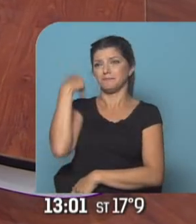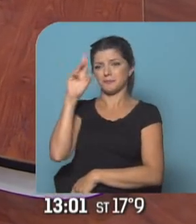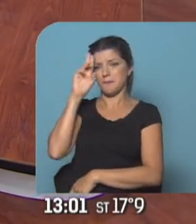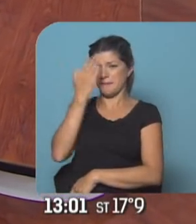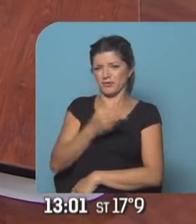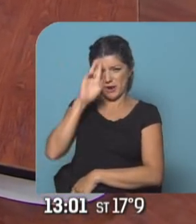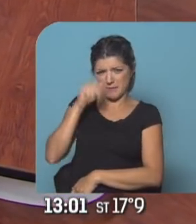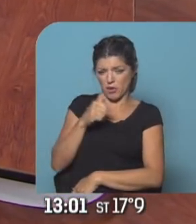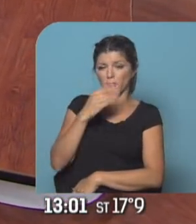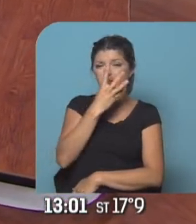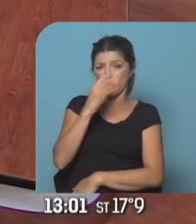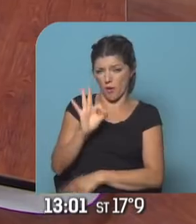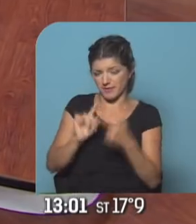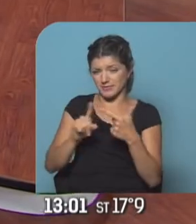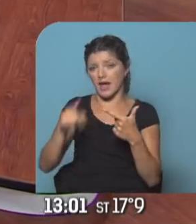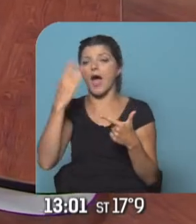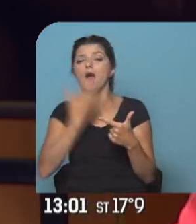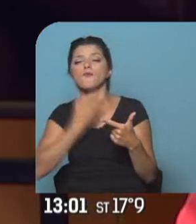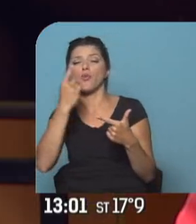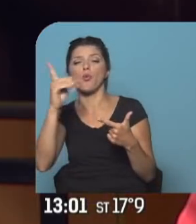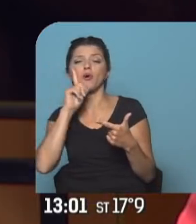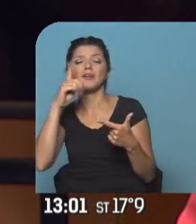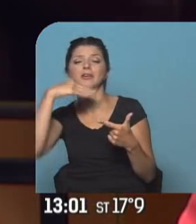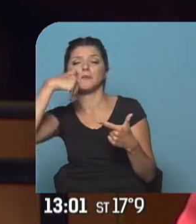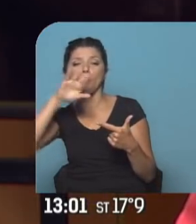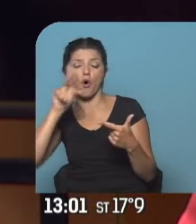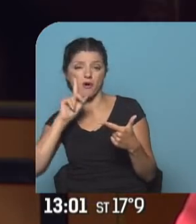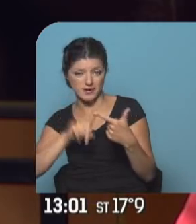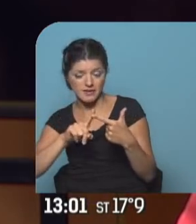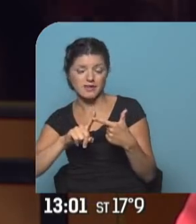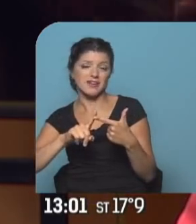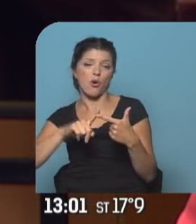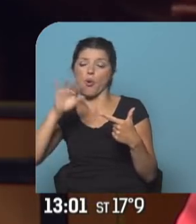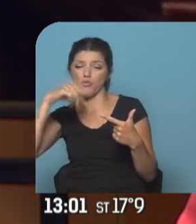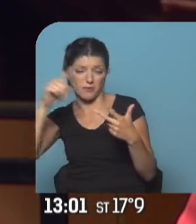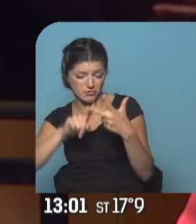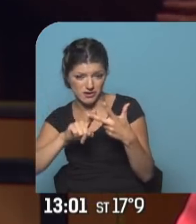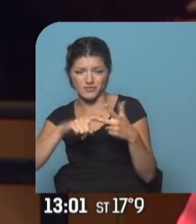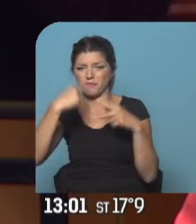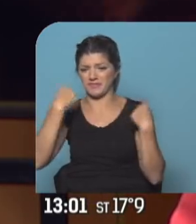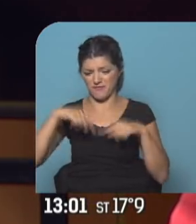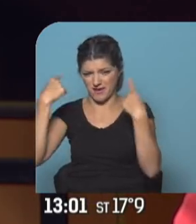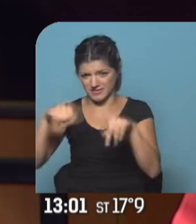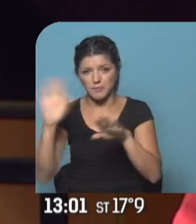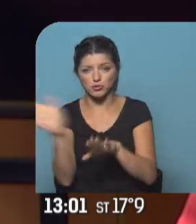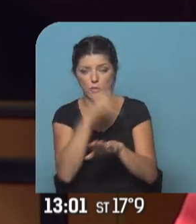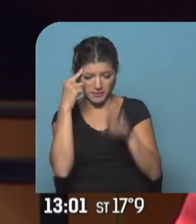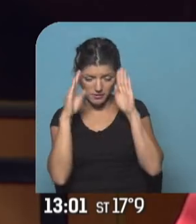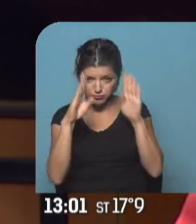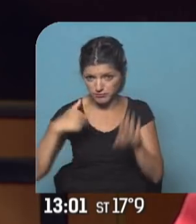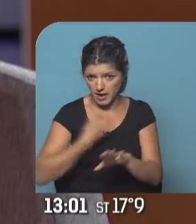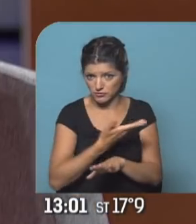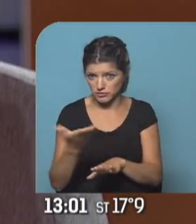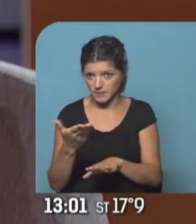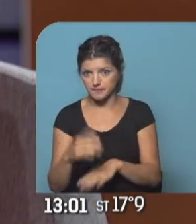que el Fujimori de los 90 y el Menem de los 90, pero sí tienen claramente una visión populista. Eso no pasó en Chile,